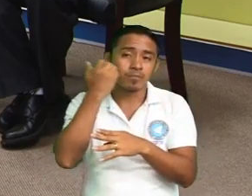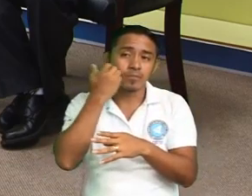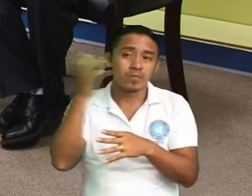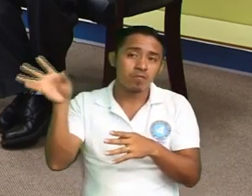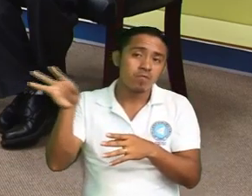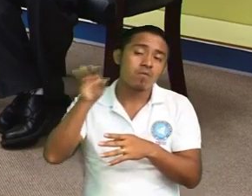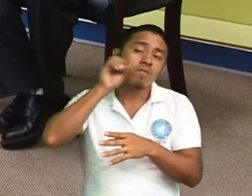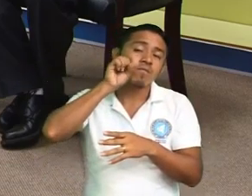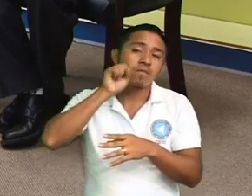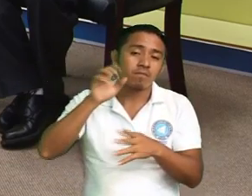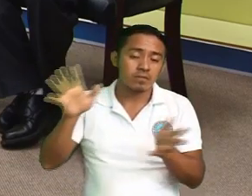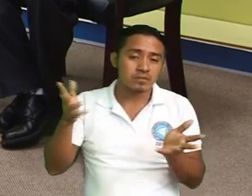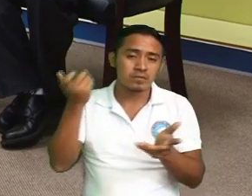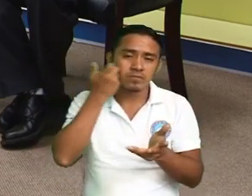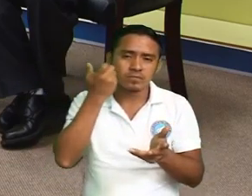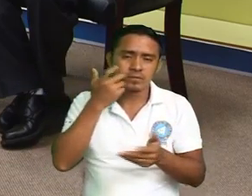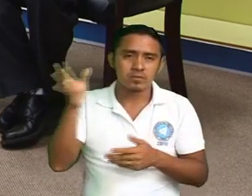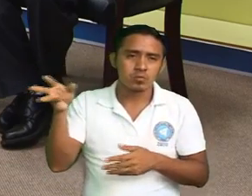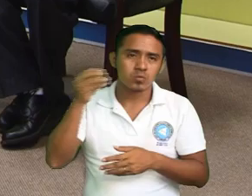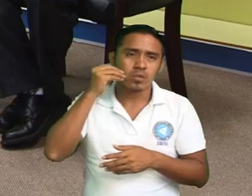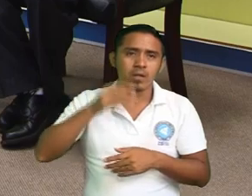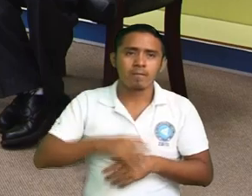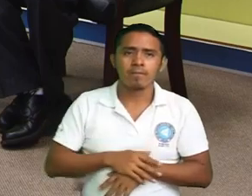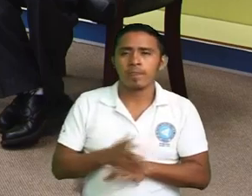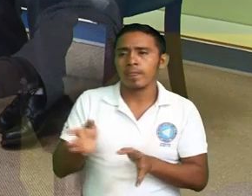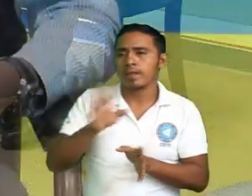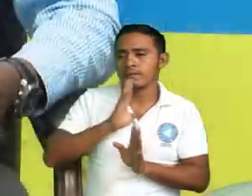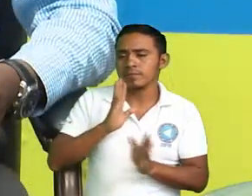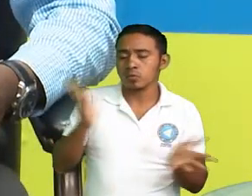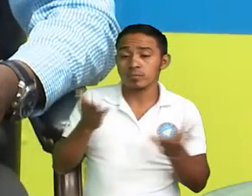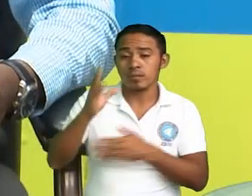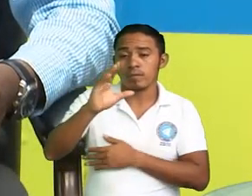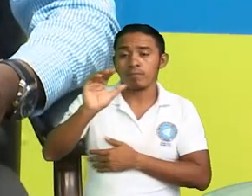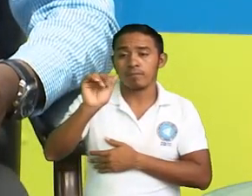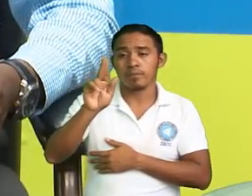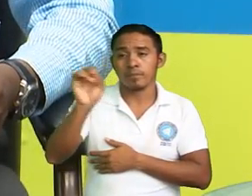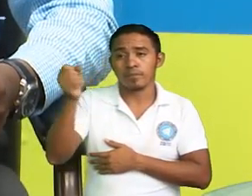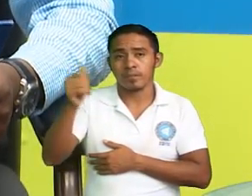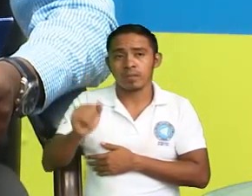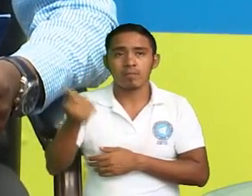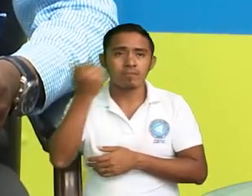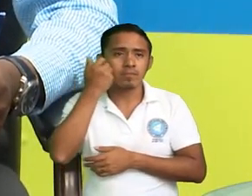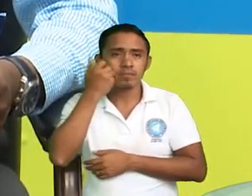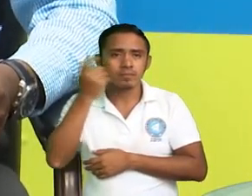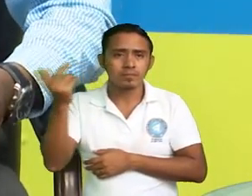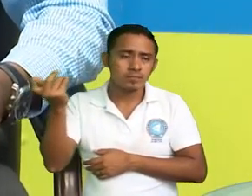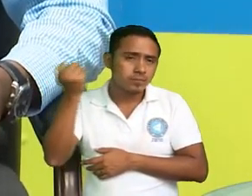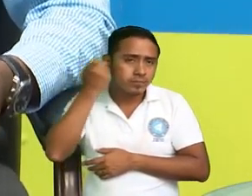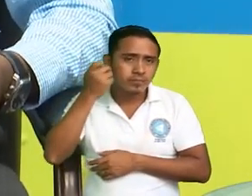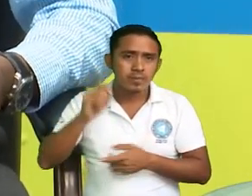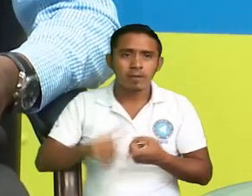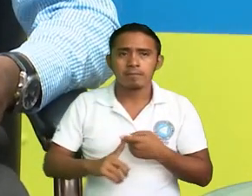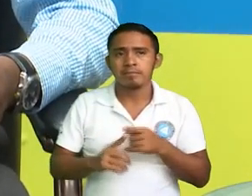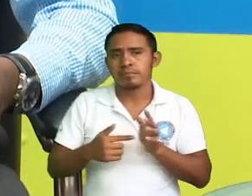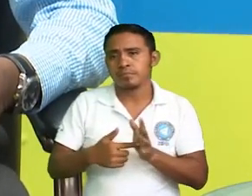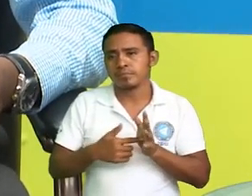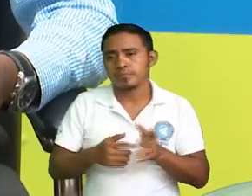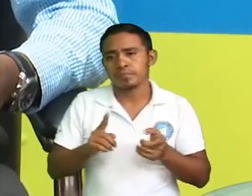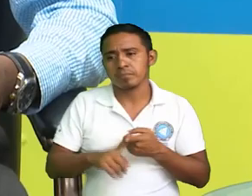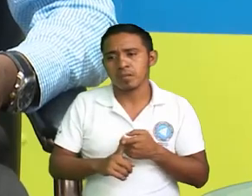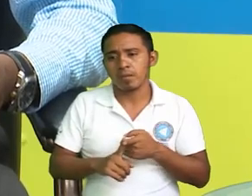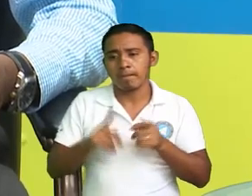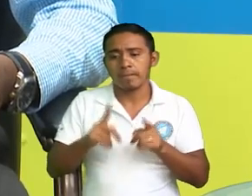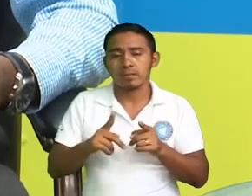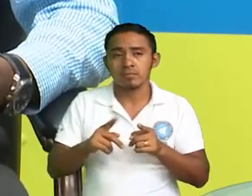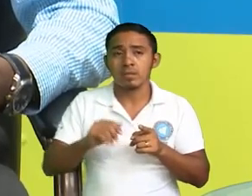sí. Ya, ahora, hablemos de las causas. Obviamente hay muchas causas, doctor. Puede ser, por ejemplo, alguien que se le